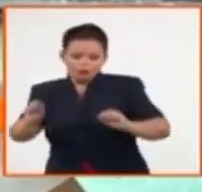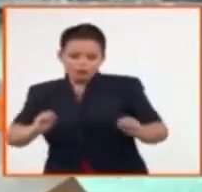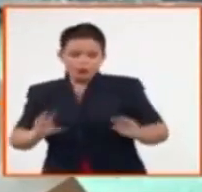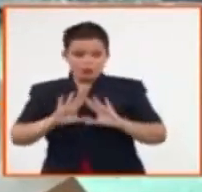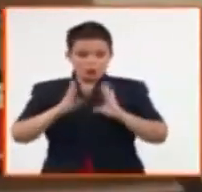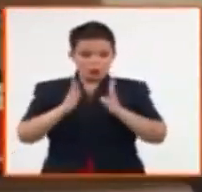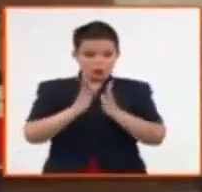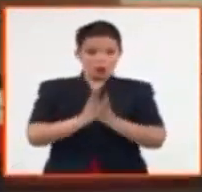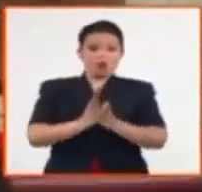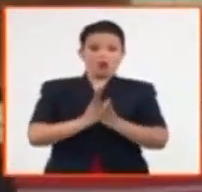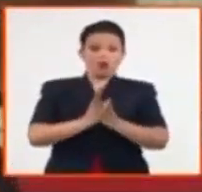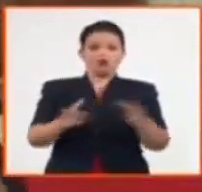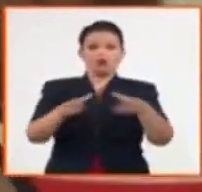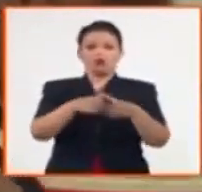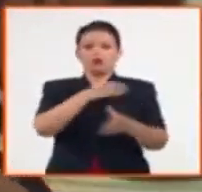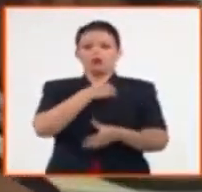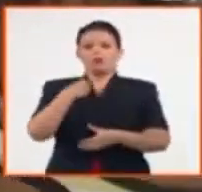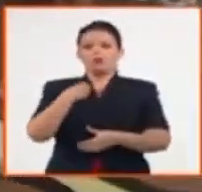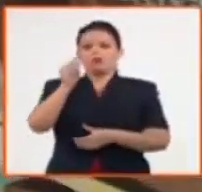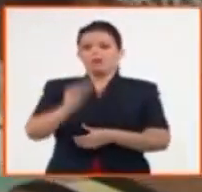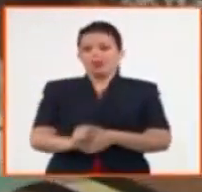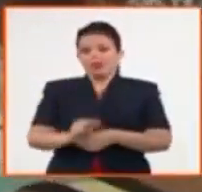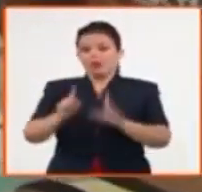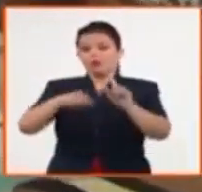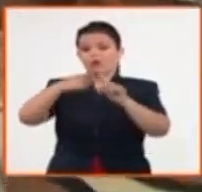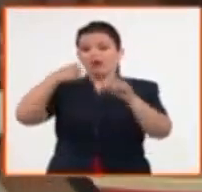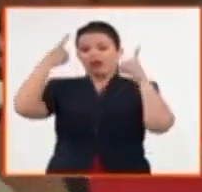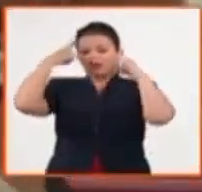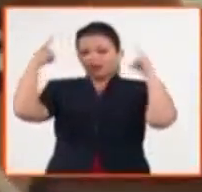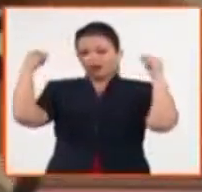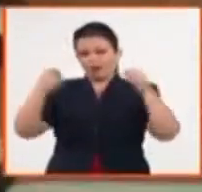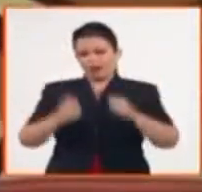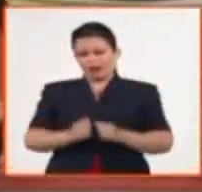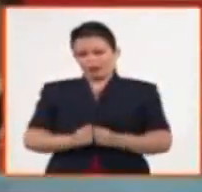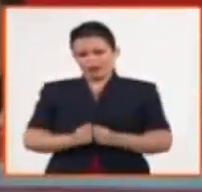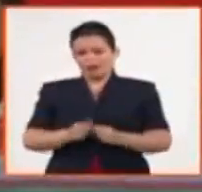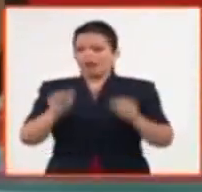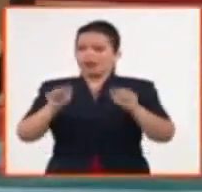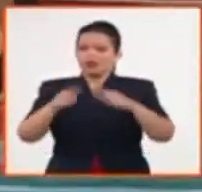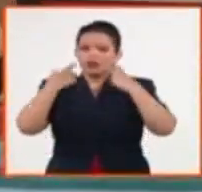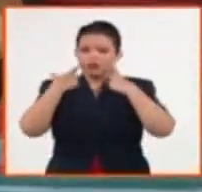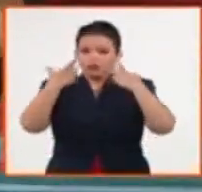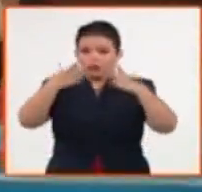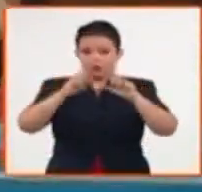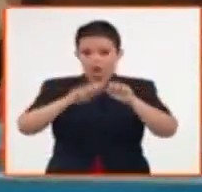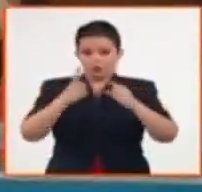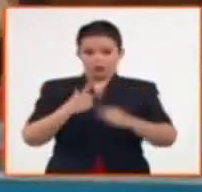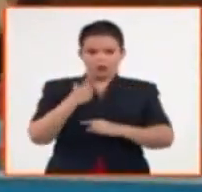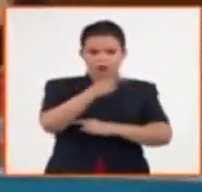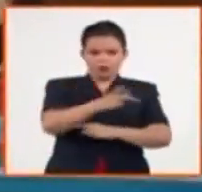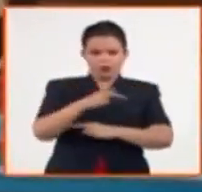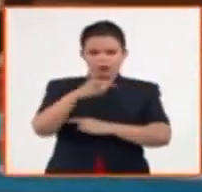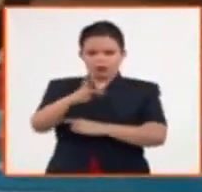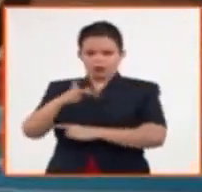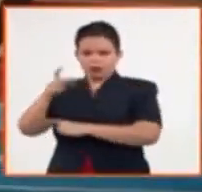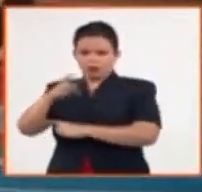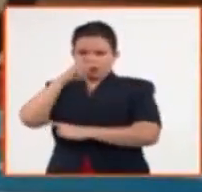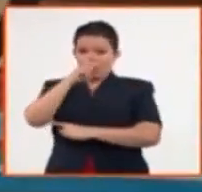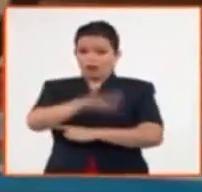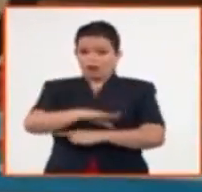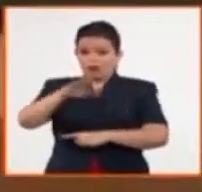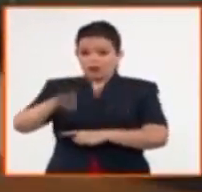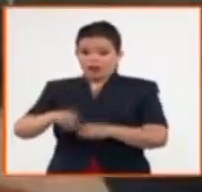hace la vacunación. Esto ha sido de muy importancia porque realmente vacunar a la población infantil era un paso que toda la población incluso